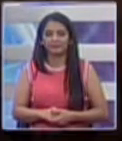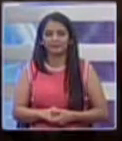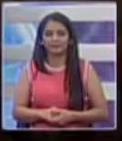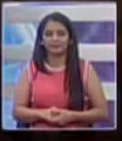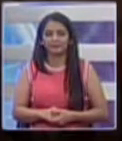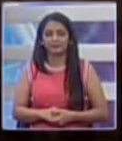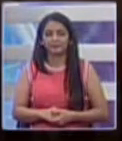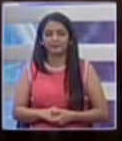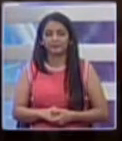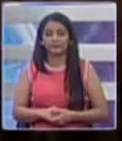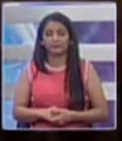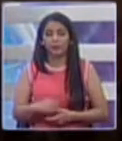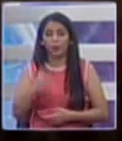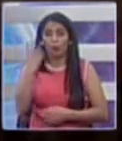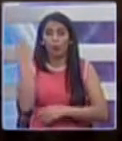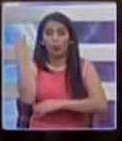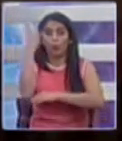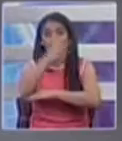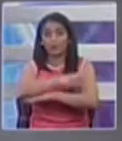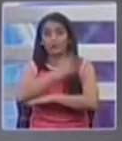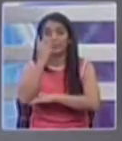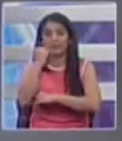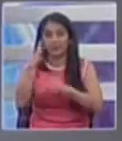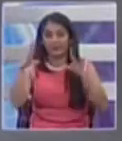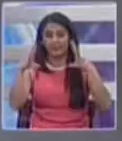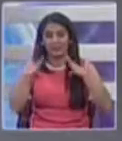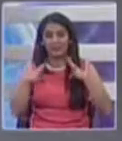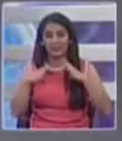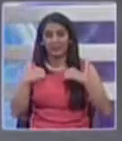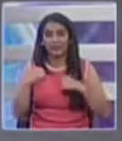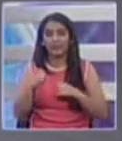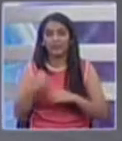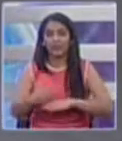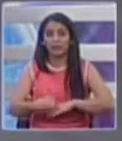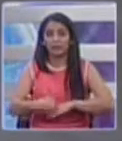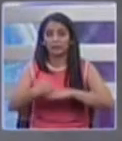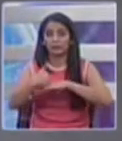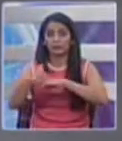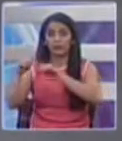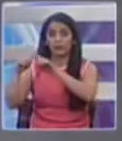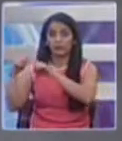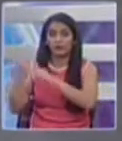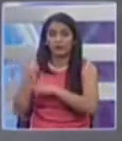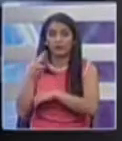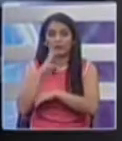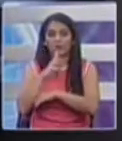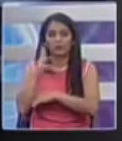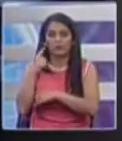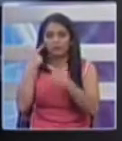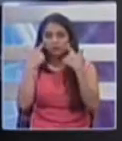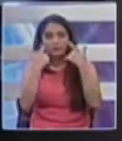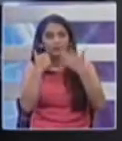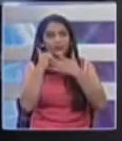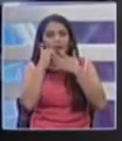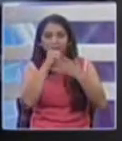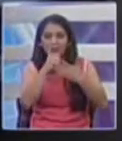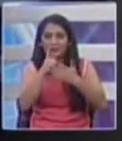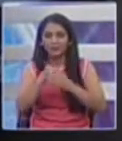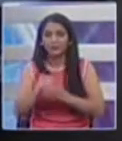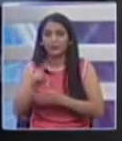Para los 4 días del feriado de carnaval, las 16 entidades de control estarán en alerta para atender cualquier problema. Se han